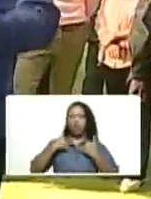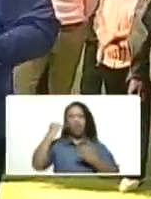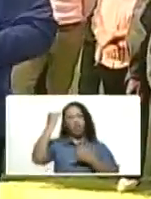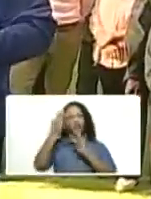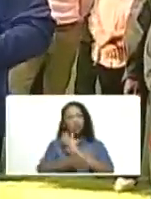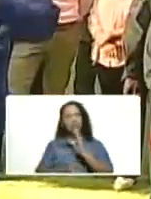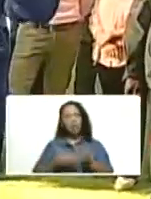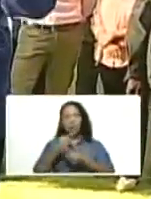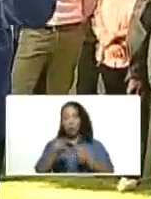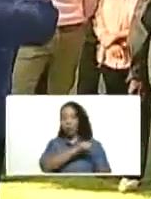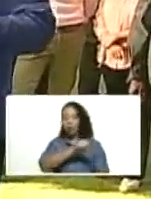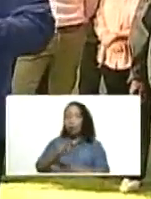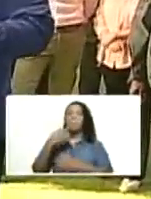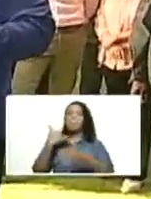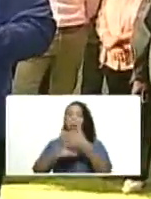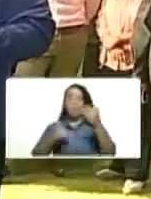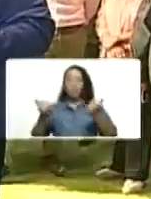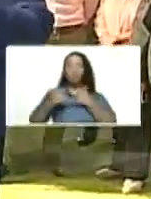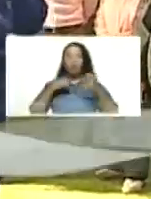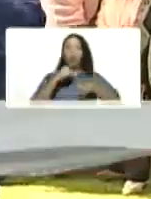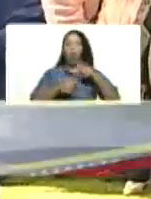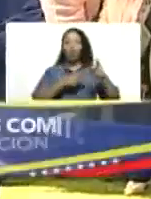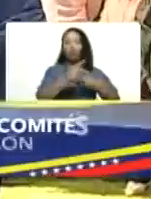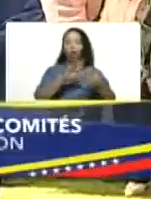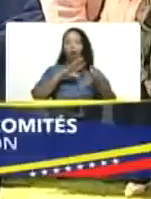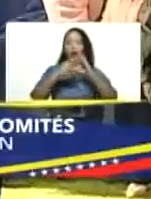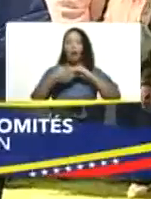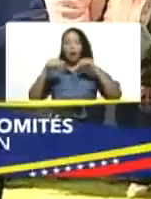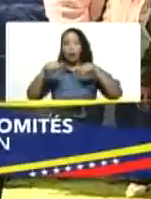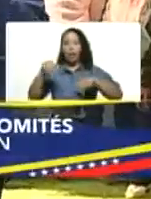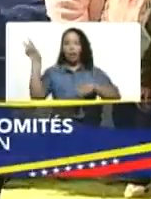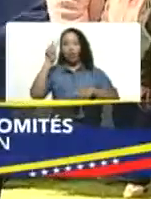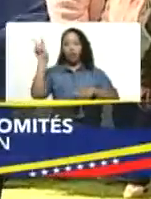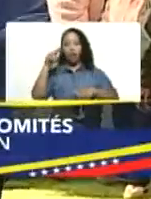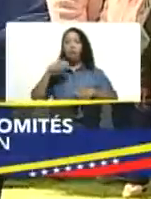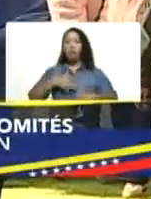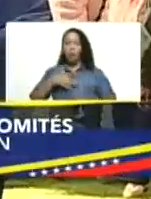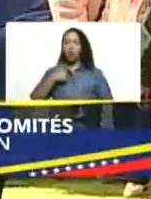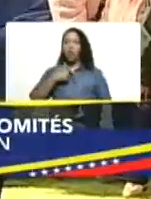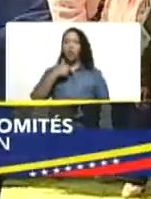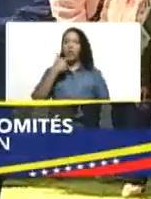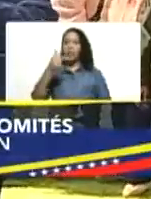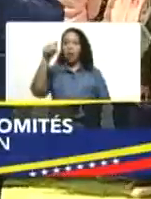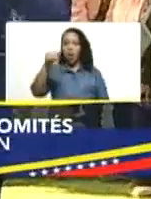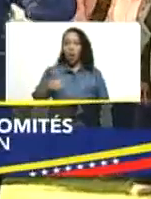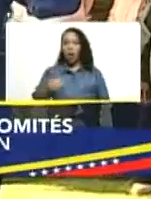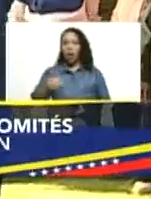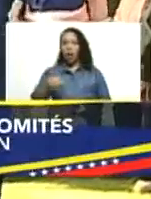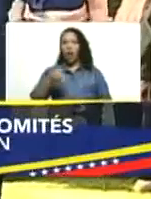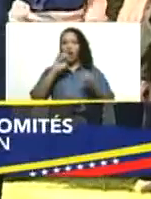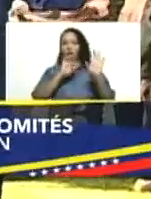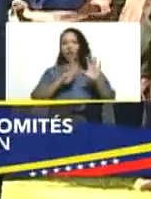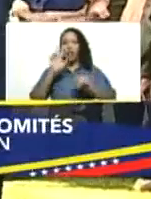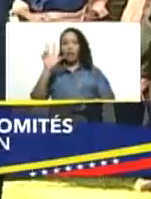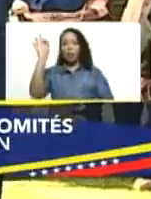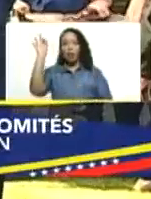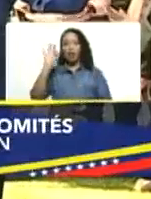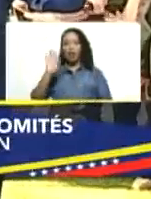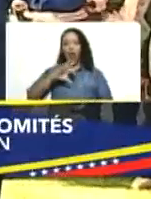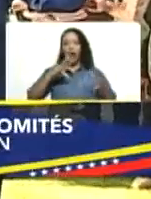Dimos la orden, vamos a producir los CLAP en Venezuela. Y puedo decir que del 93% de